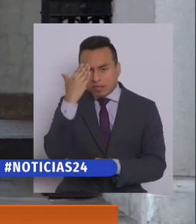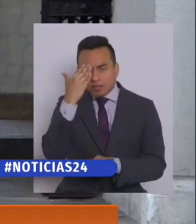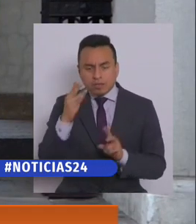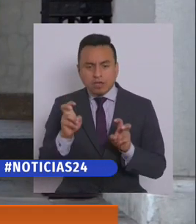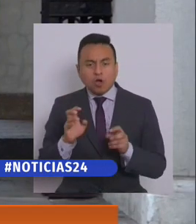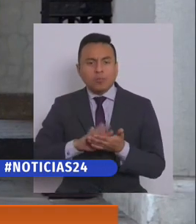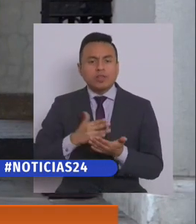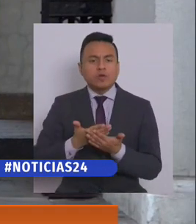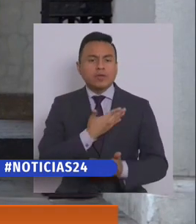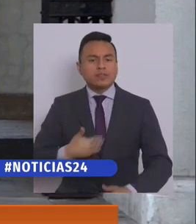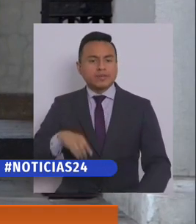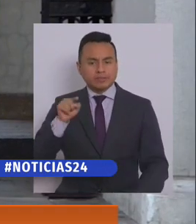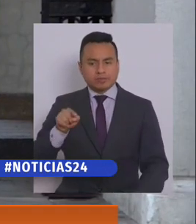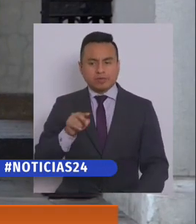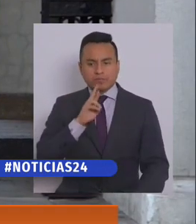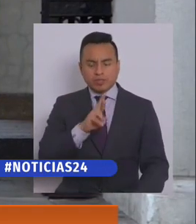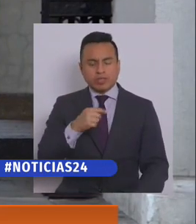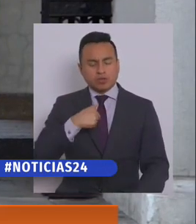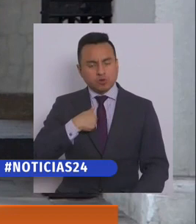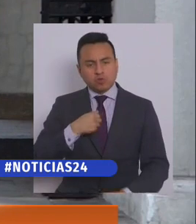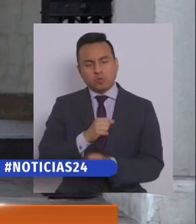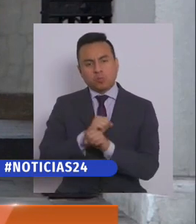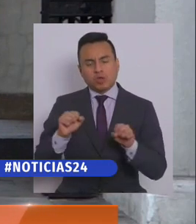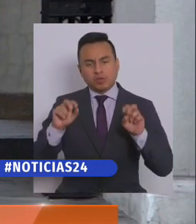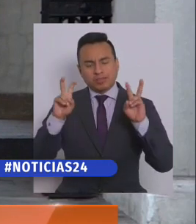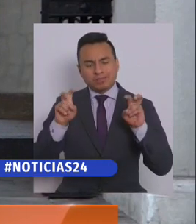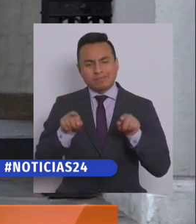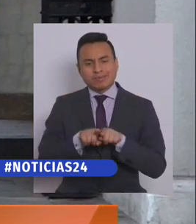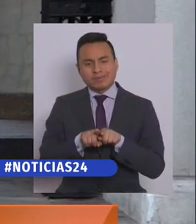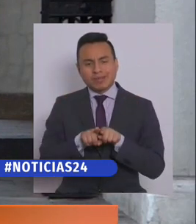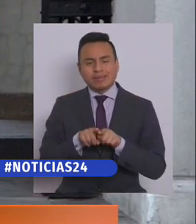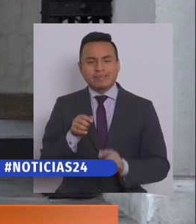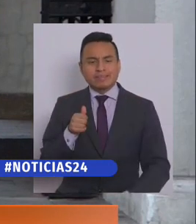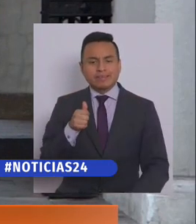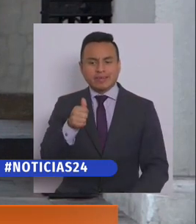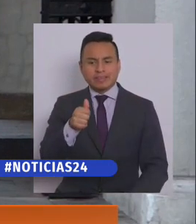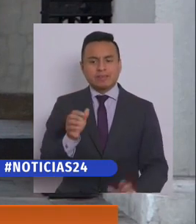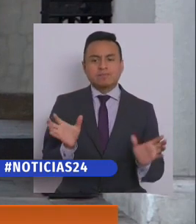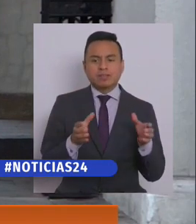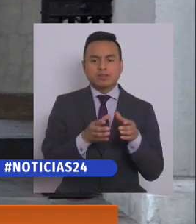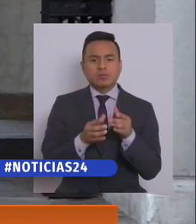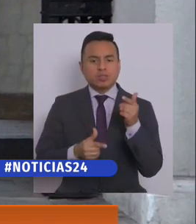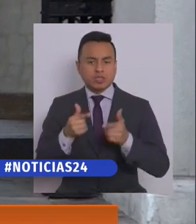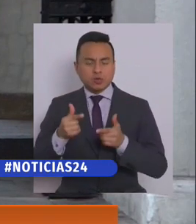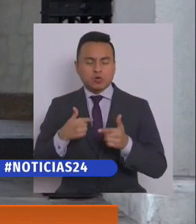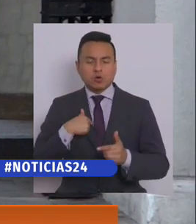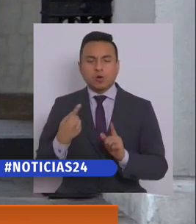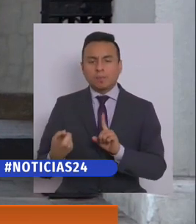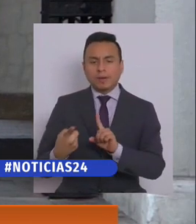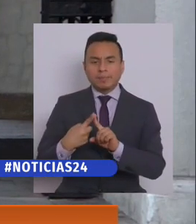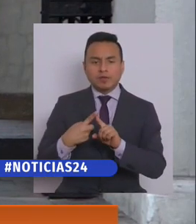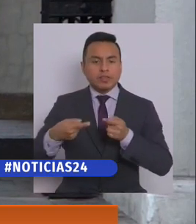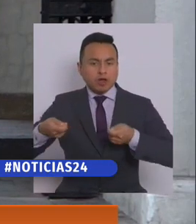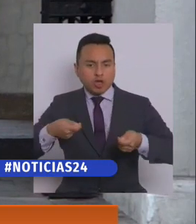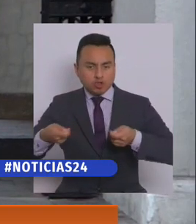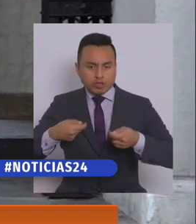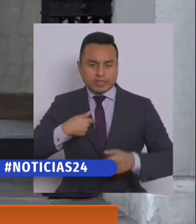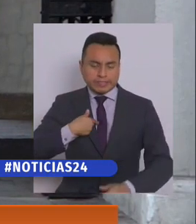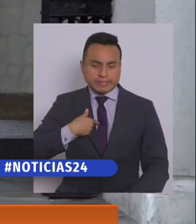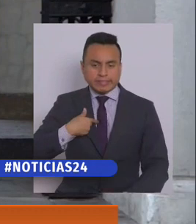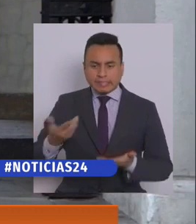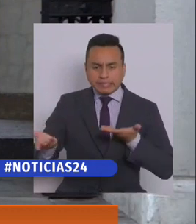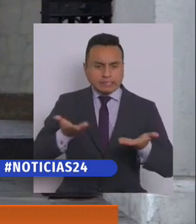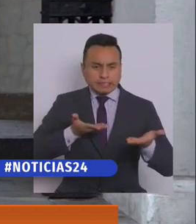puedo desdoblarme de que he sido dirigente de los partidos y he participado en muchas negociaciones. Creo